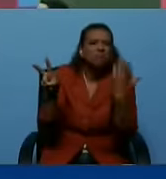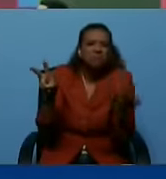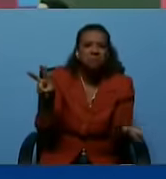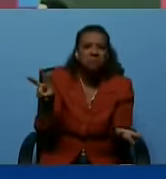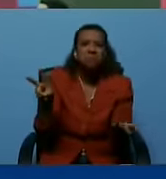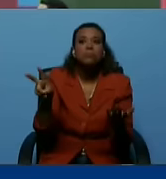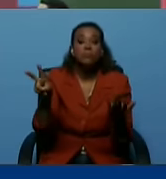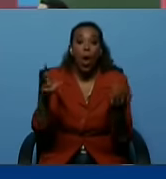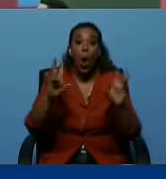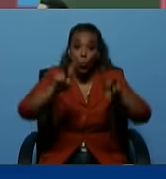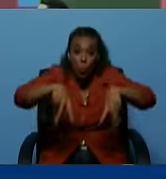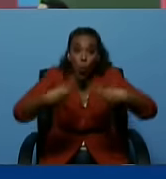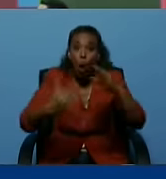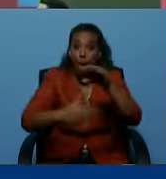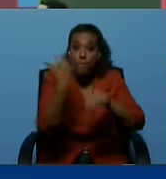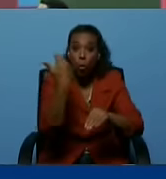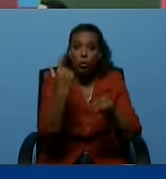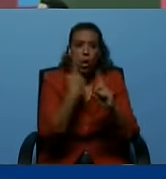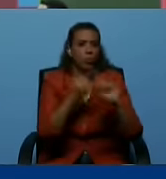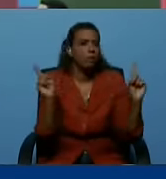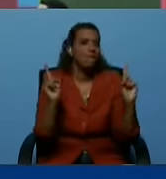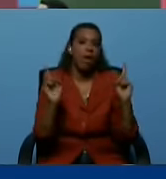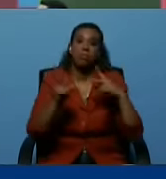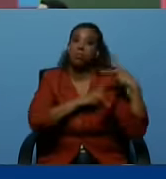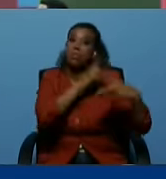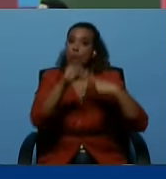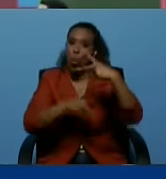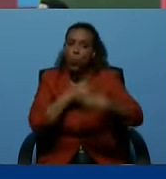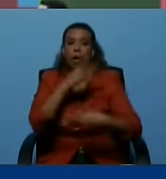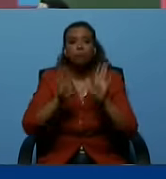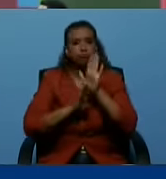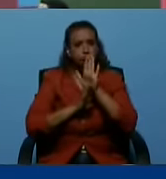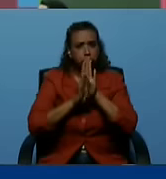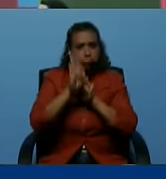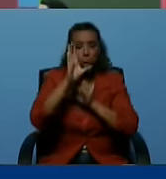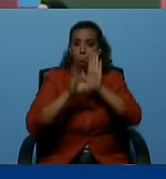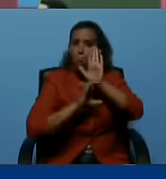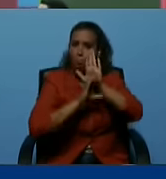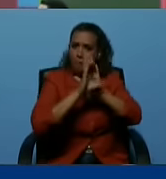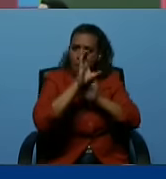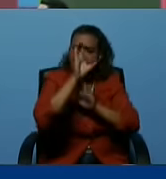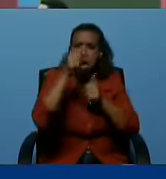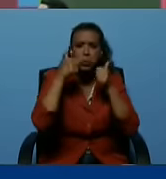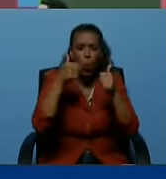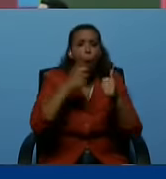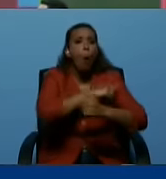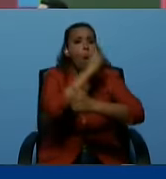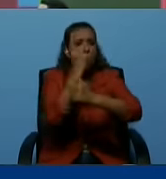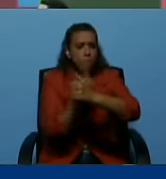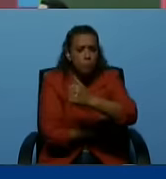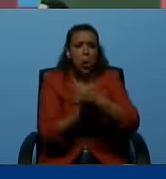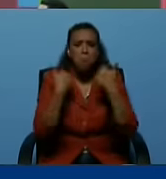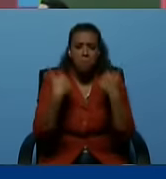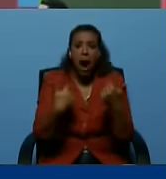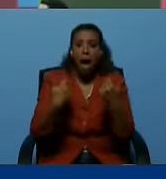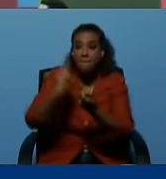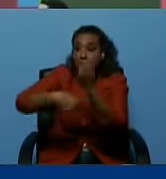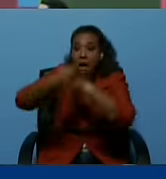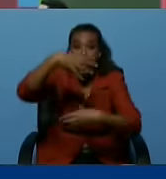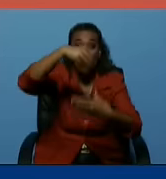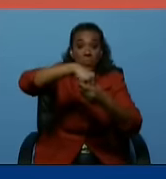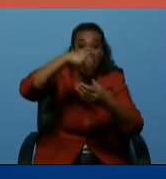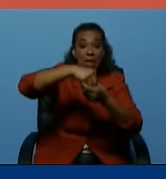con un nuevo modelo productivo, creciendo el comercio interno, fortaleciéndose el mercado